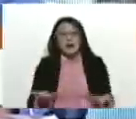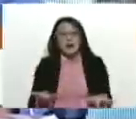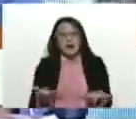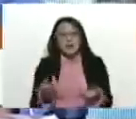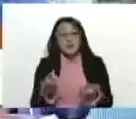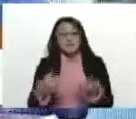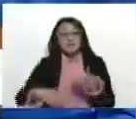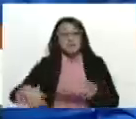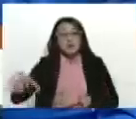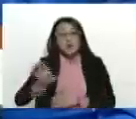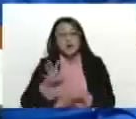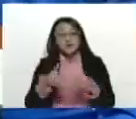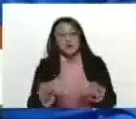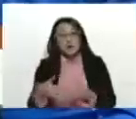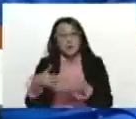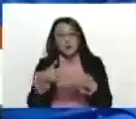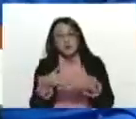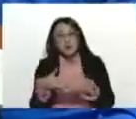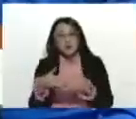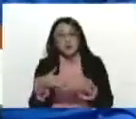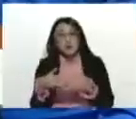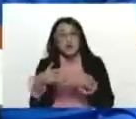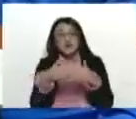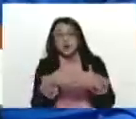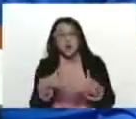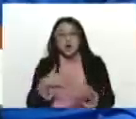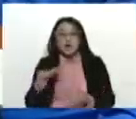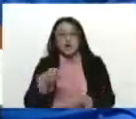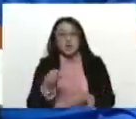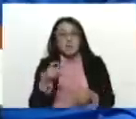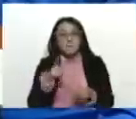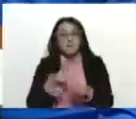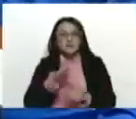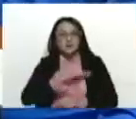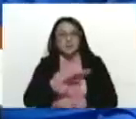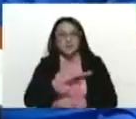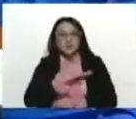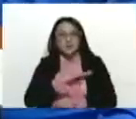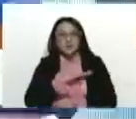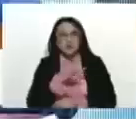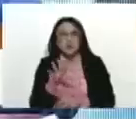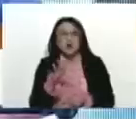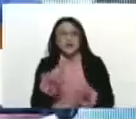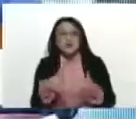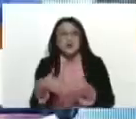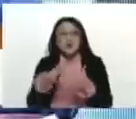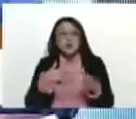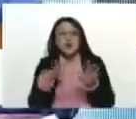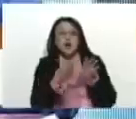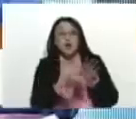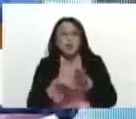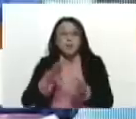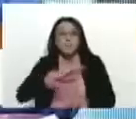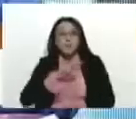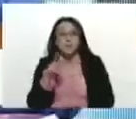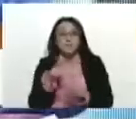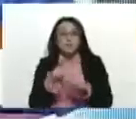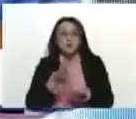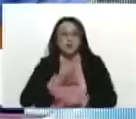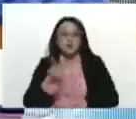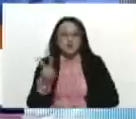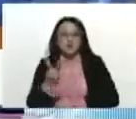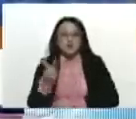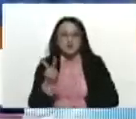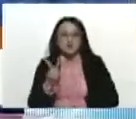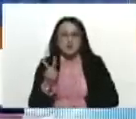los Estados Unidos Estados Unidos no quiere comprar nuestro petróleo Estados Unidos quiere robarse nuestro petróleo como lo hizo